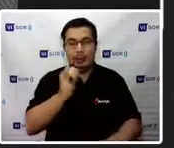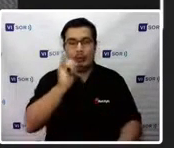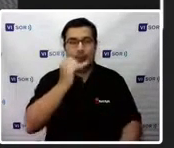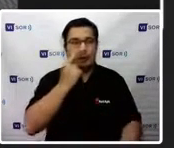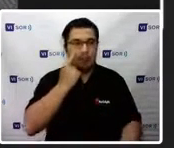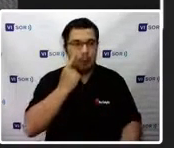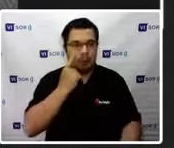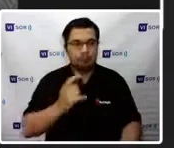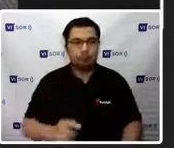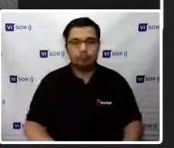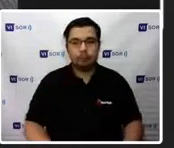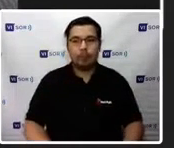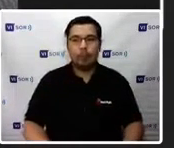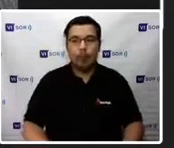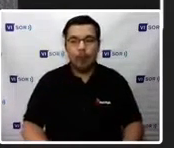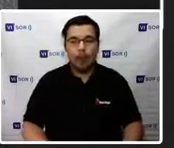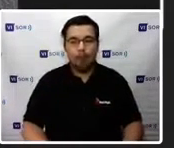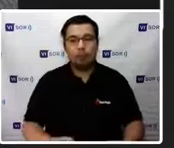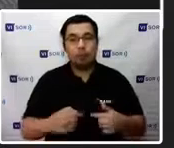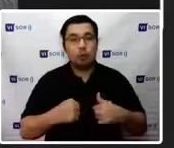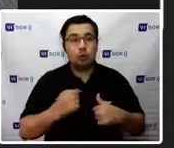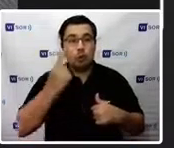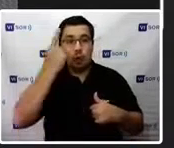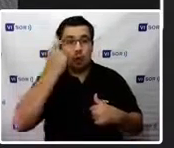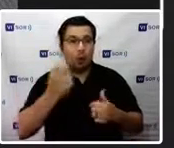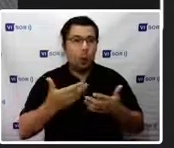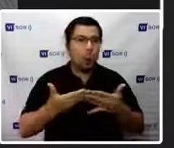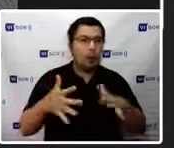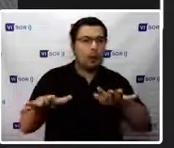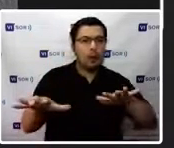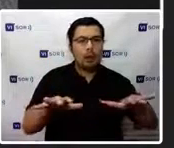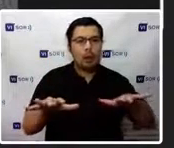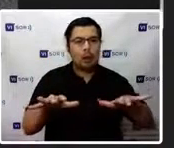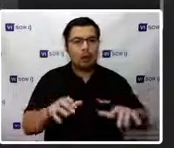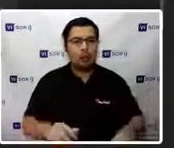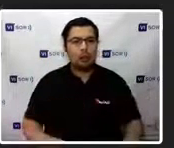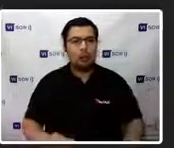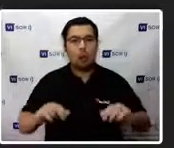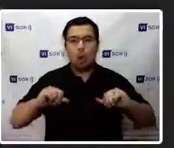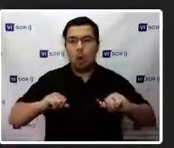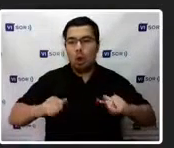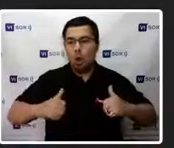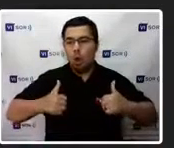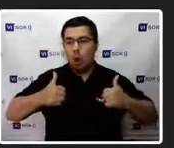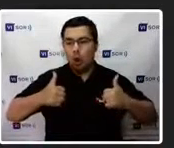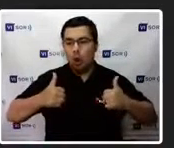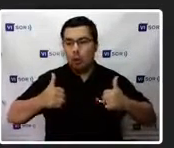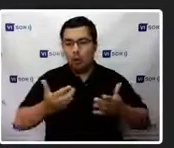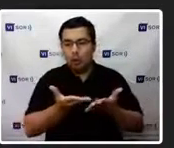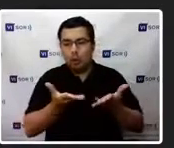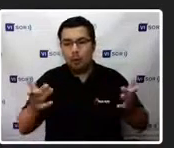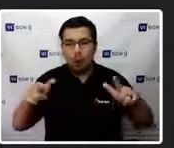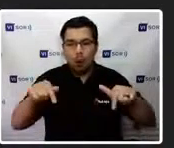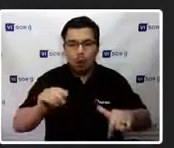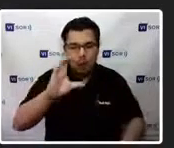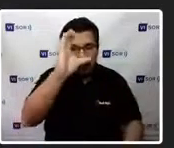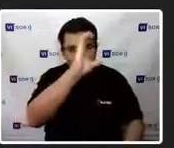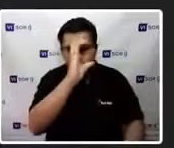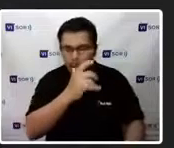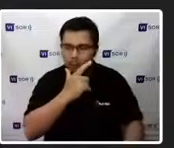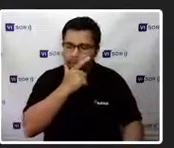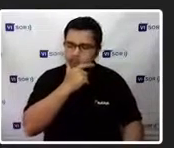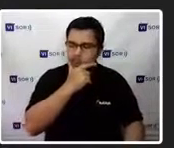hay que, yo creo que para cualquier cosa que los jóvenes que están hoy en día en búsqueda de qué estudiar, tiene que ser algo que sin duda los